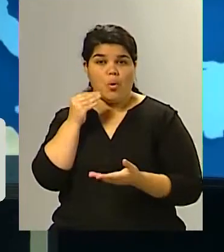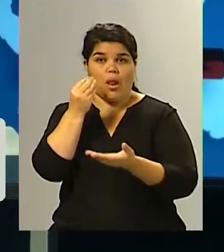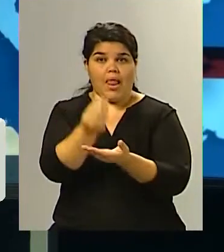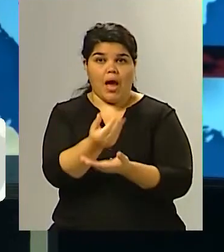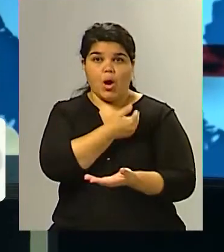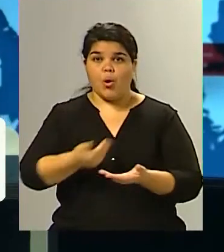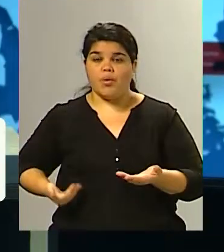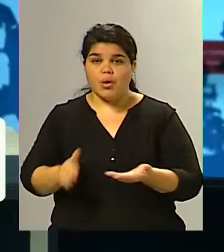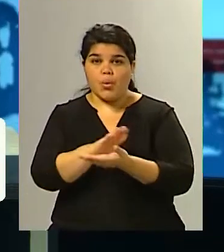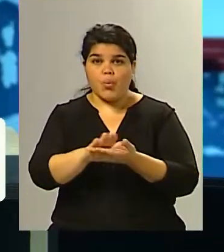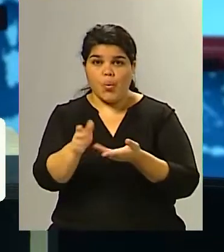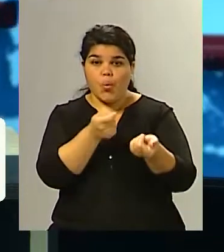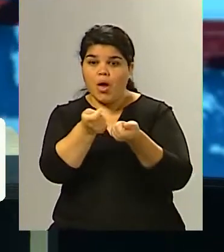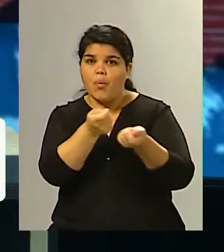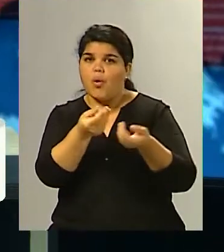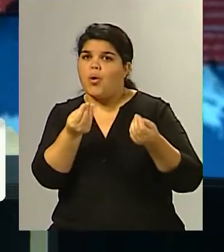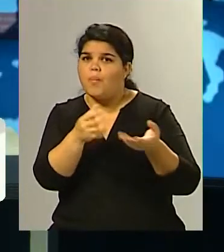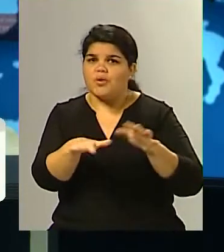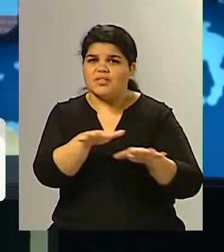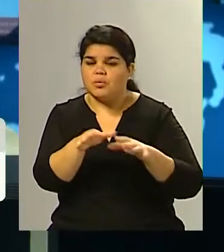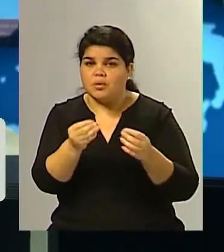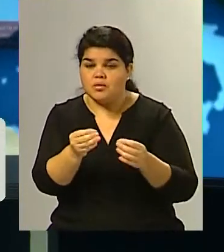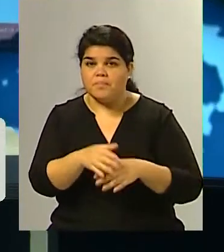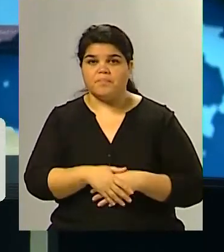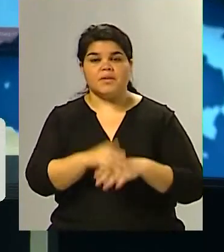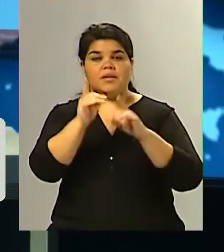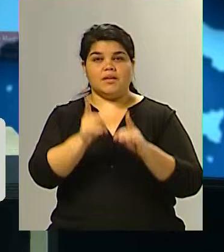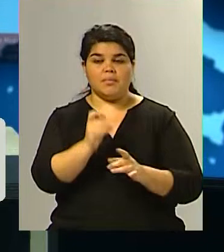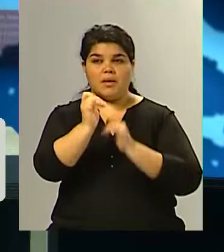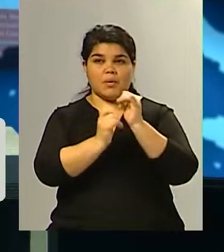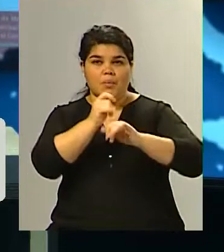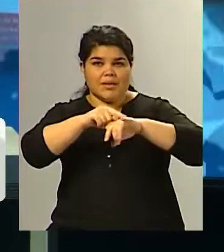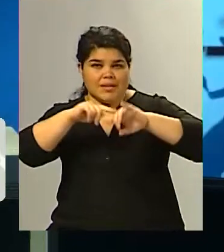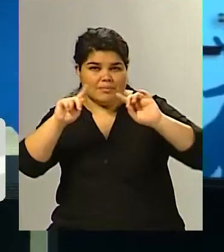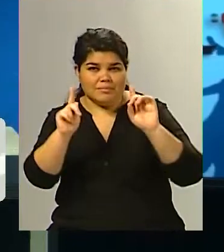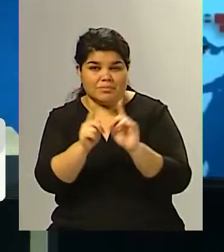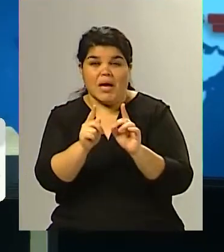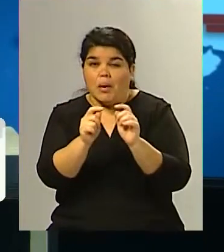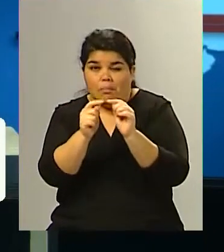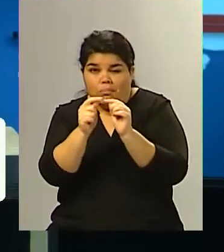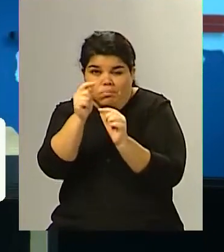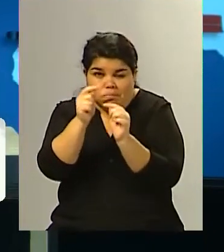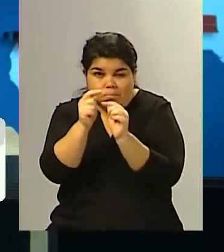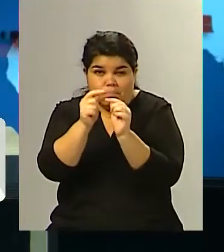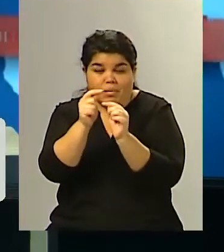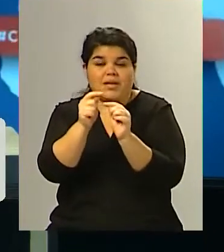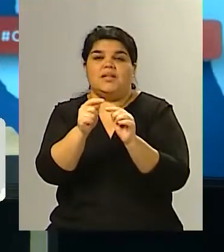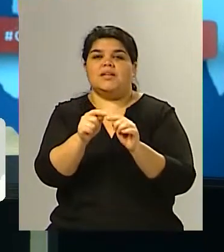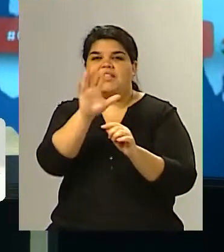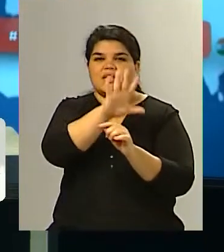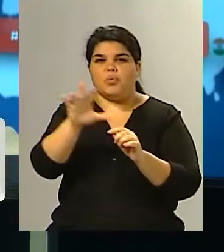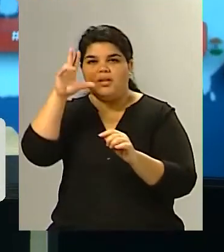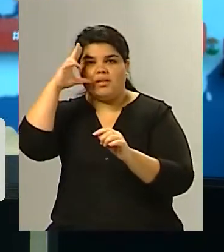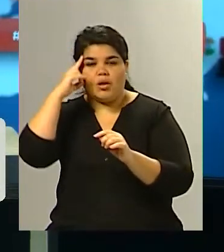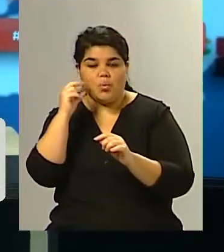asumir una nueva presidencia. Con un resultado que fue con una mínima diferencia, le dio la victoria a Lula,